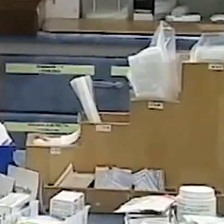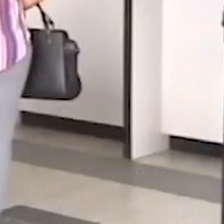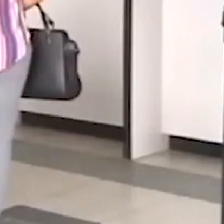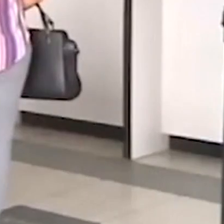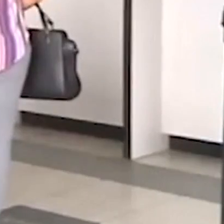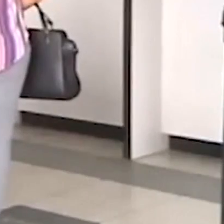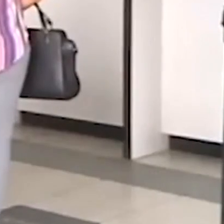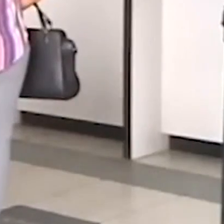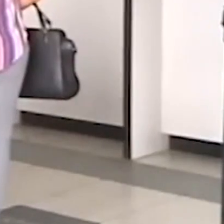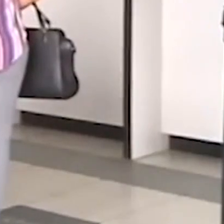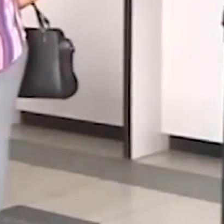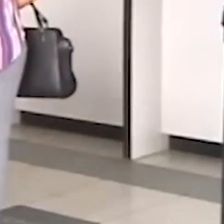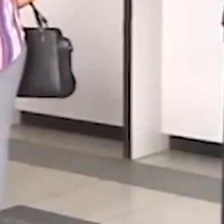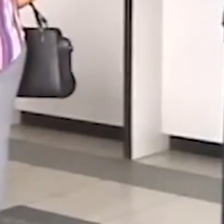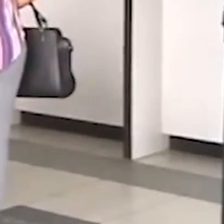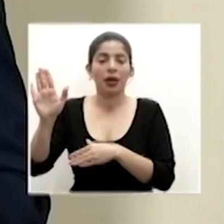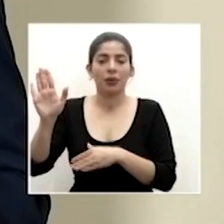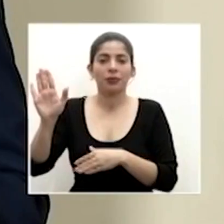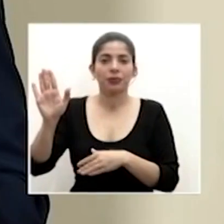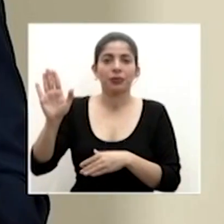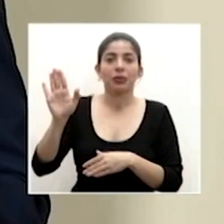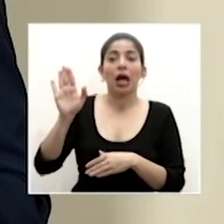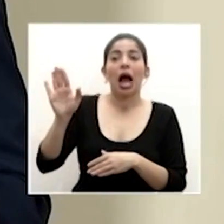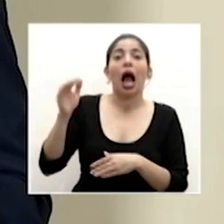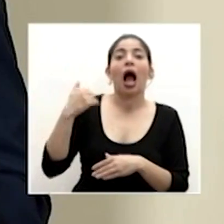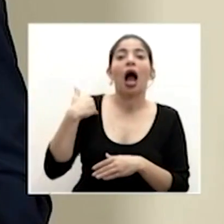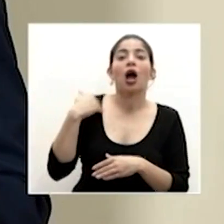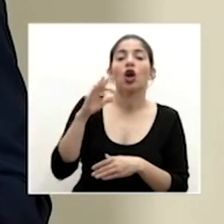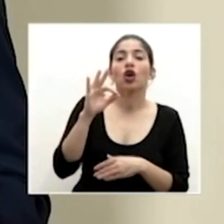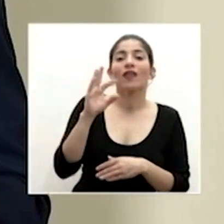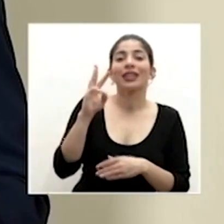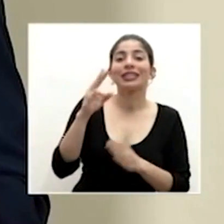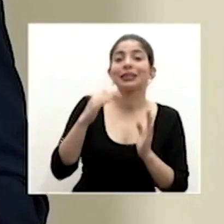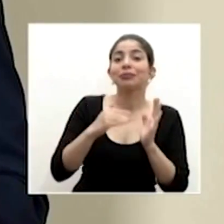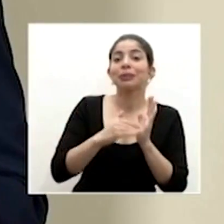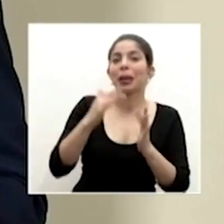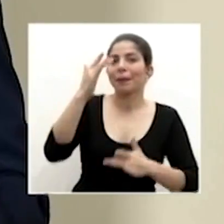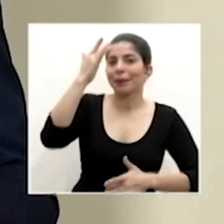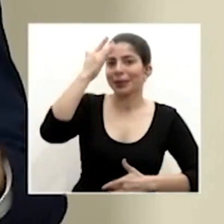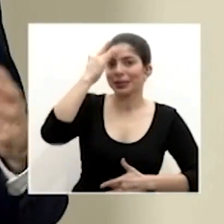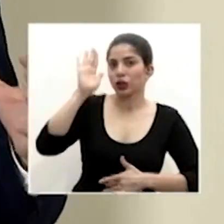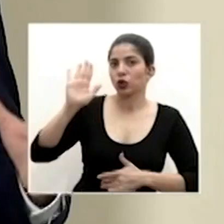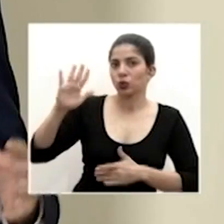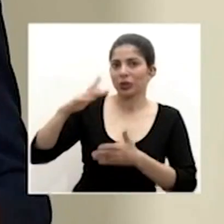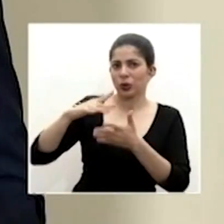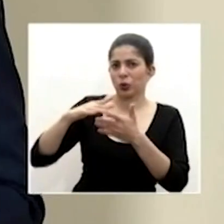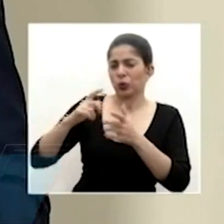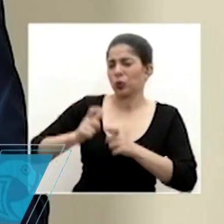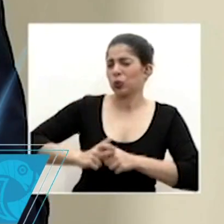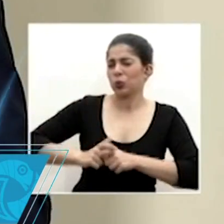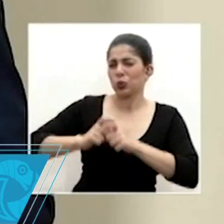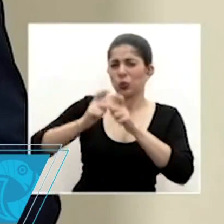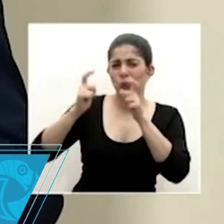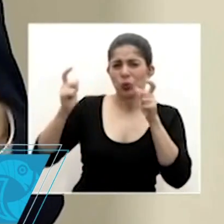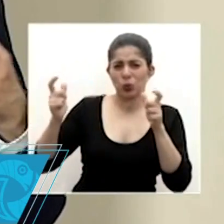los pacientes con el nuevo coronavirus. Hay 96,000 pacientes en ese estudio, o sea, es muy